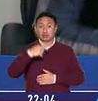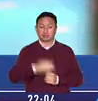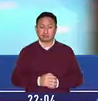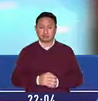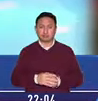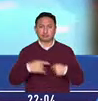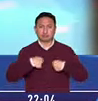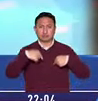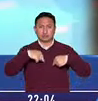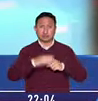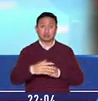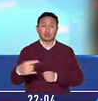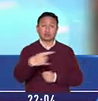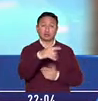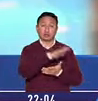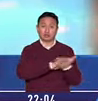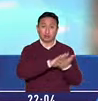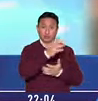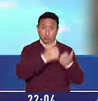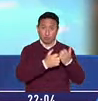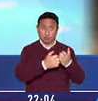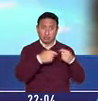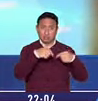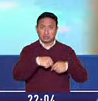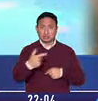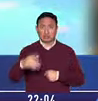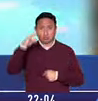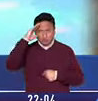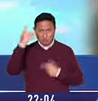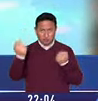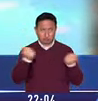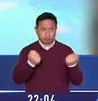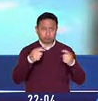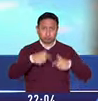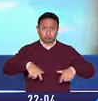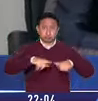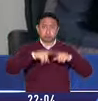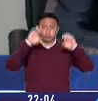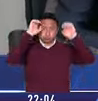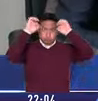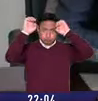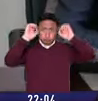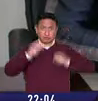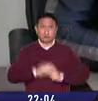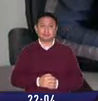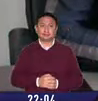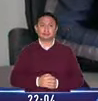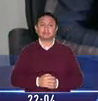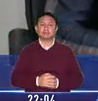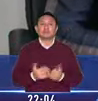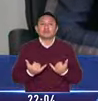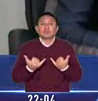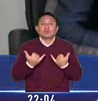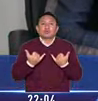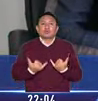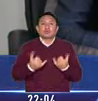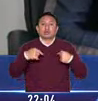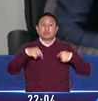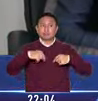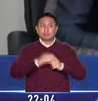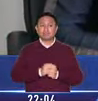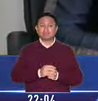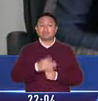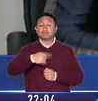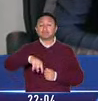pesar de estas adversidades, se realizó un control en los puntos estratégicos. Bueno, hasta el momento con las situaciones de algunas